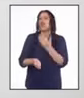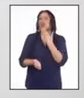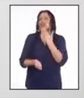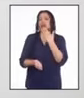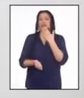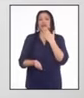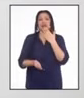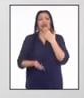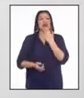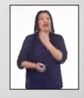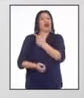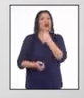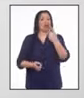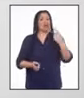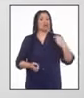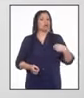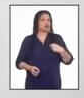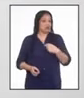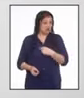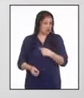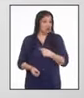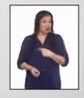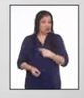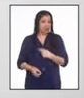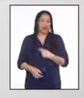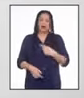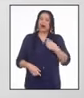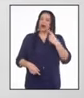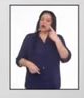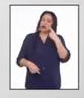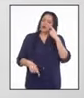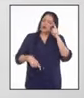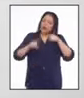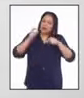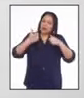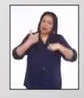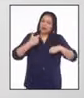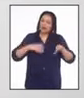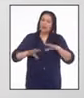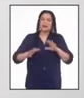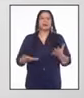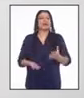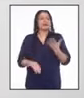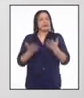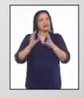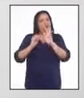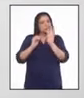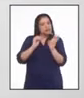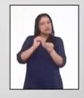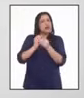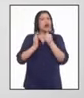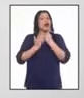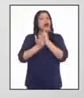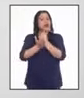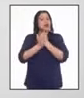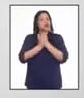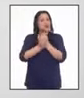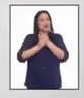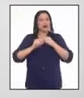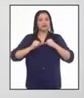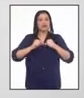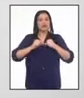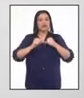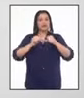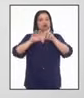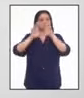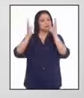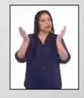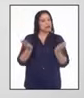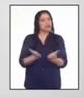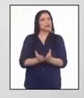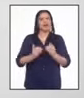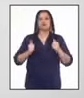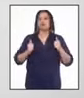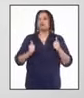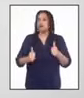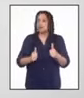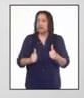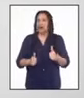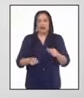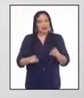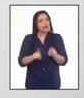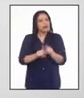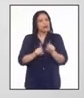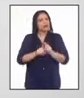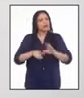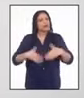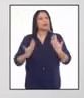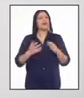sobre nosotros. Reconocer algunas actividades que sumen a la conservación del planeta y que además